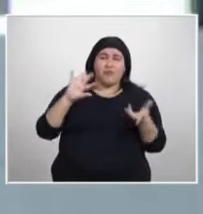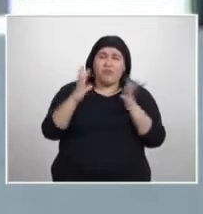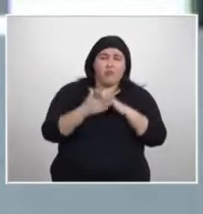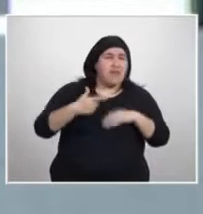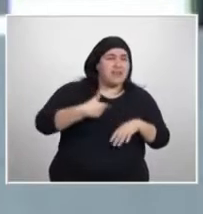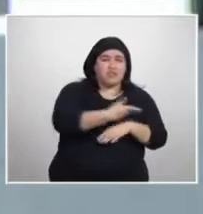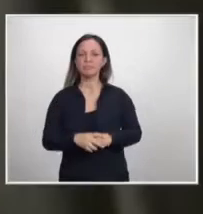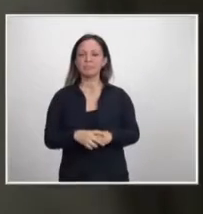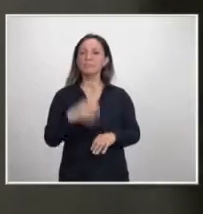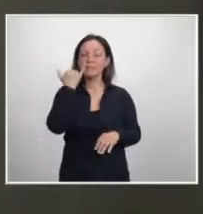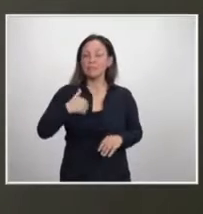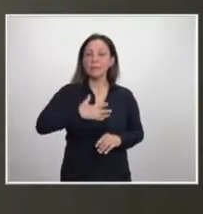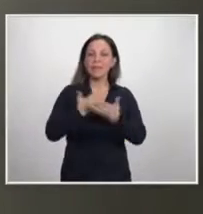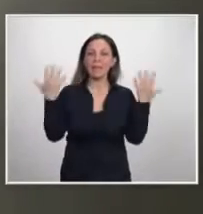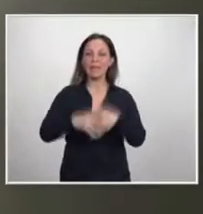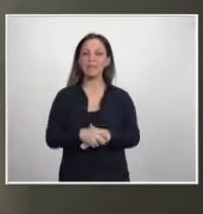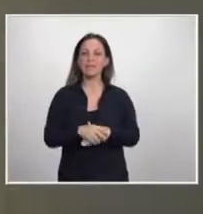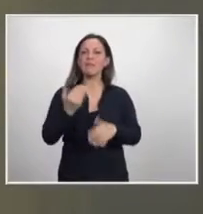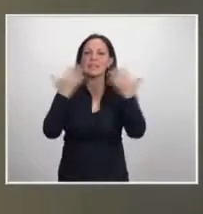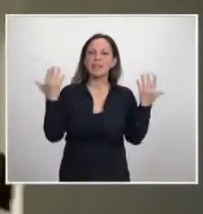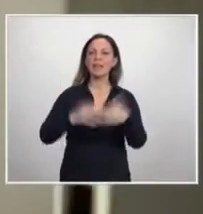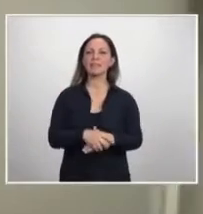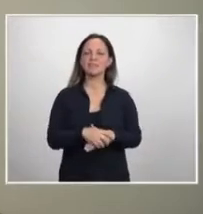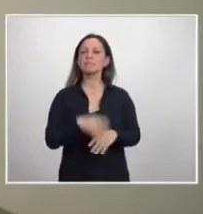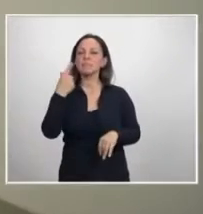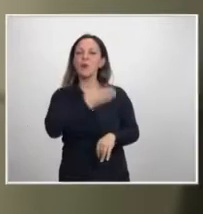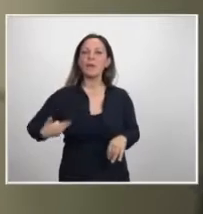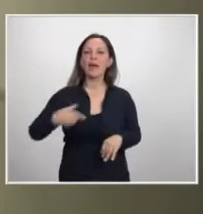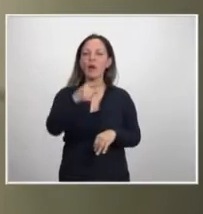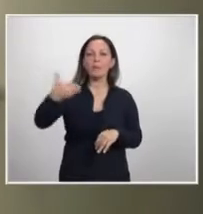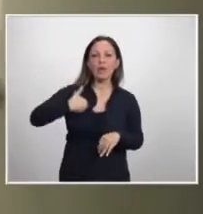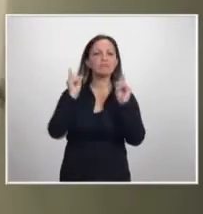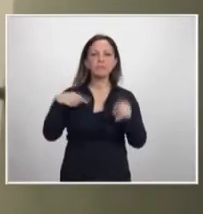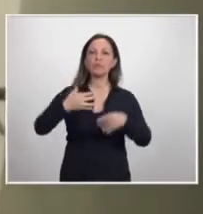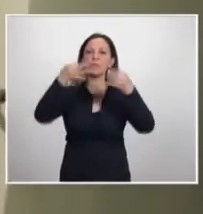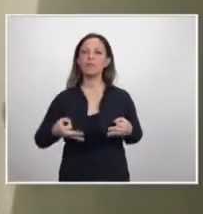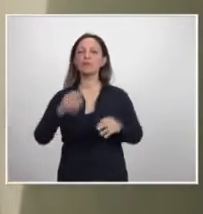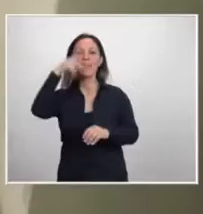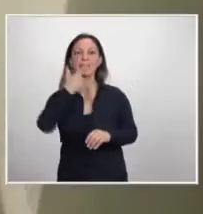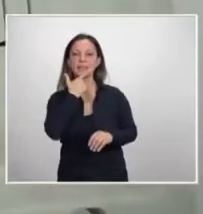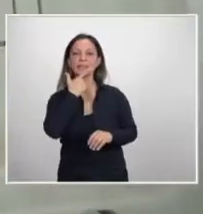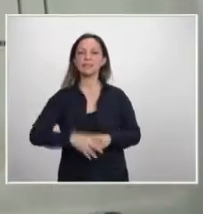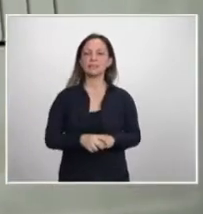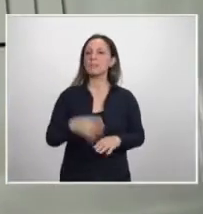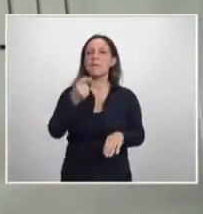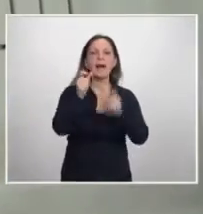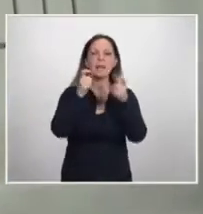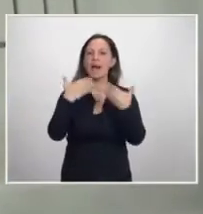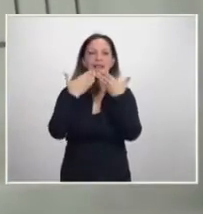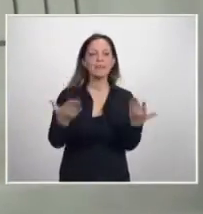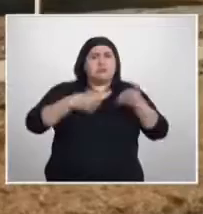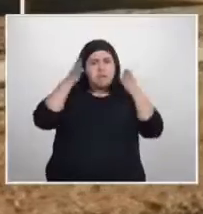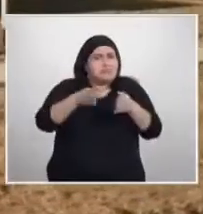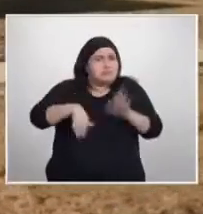nuestro pueblo, una inmensa frustración y mucho descreimiento. A veces es casi, me permito decir,